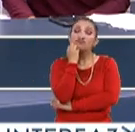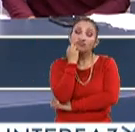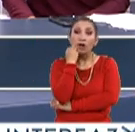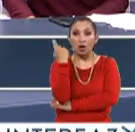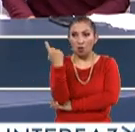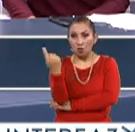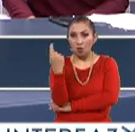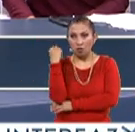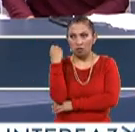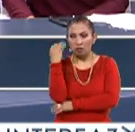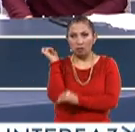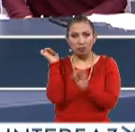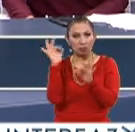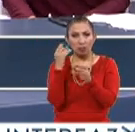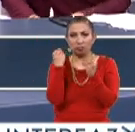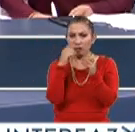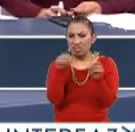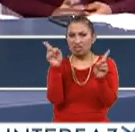Un congreso